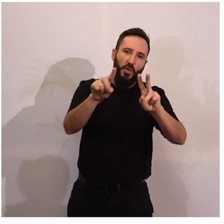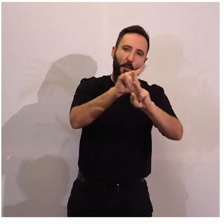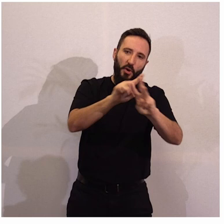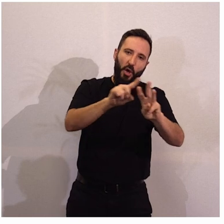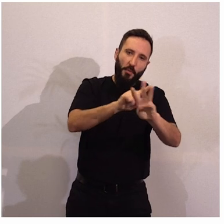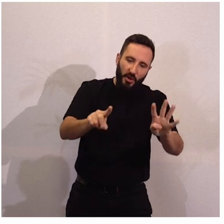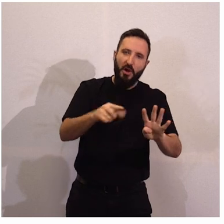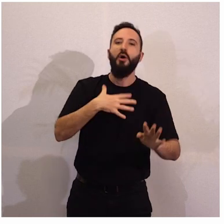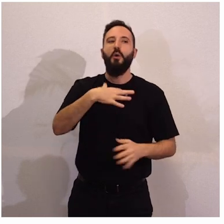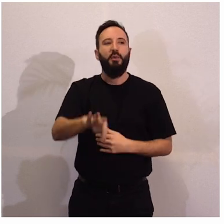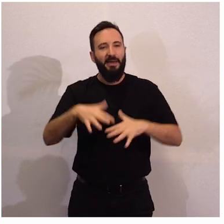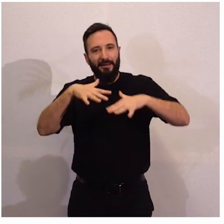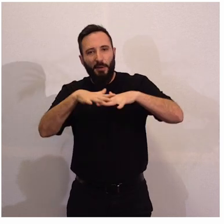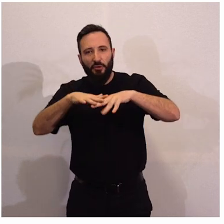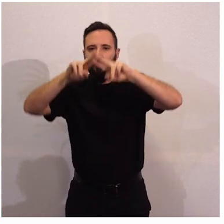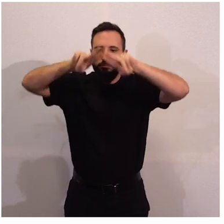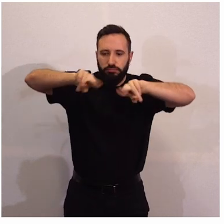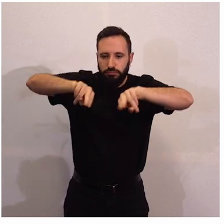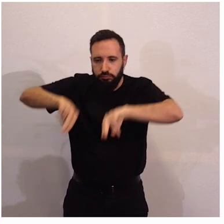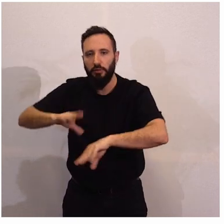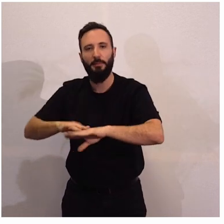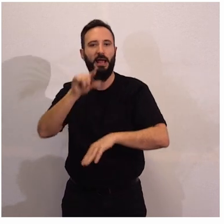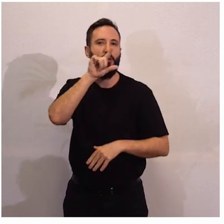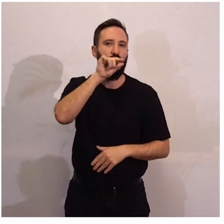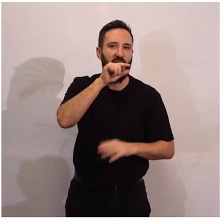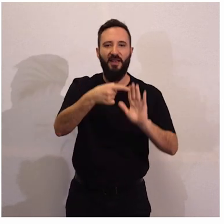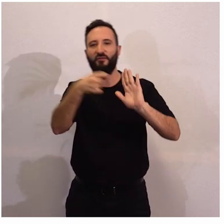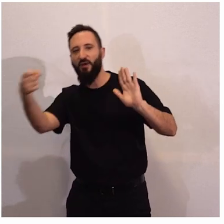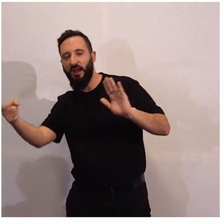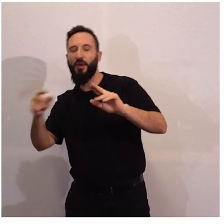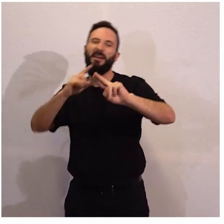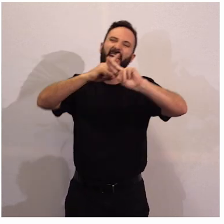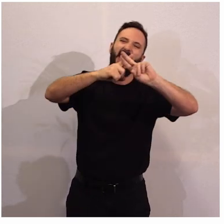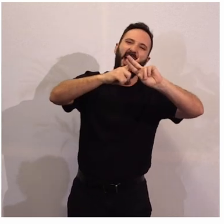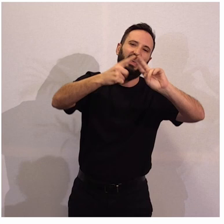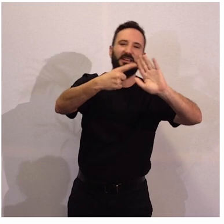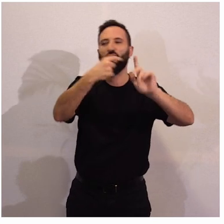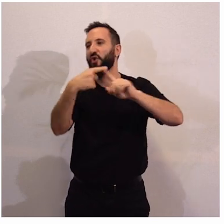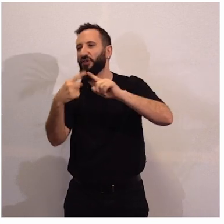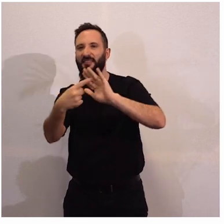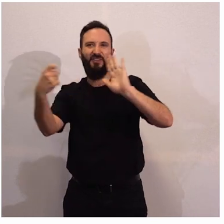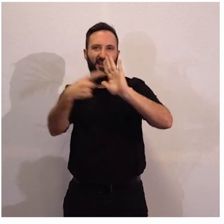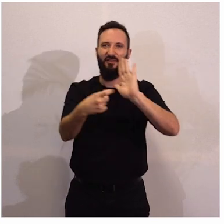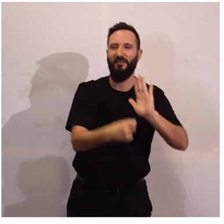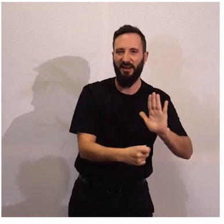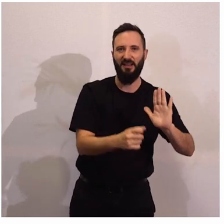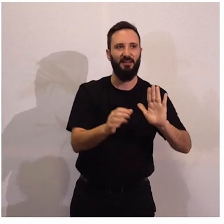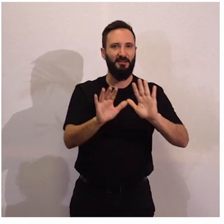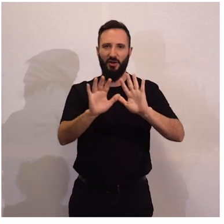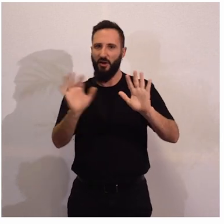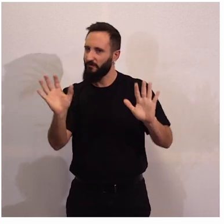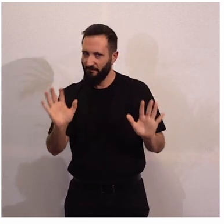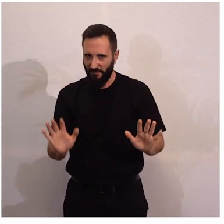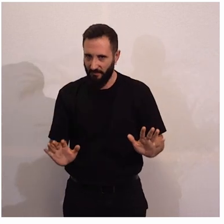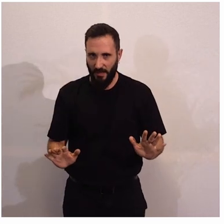hacerse vetos en las redes para que Twitter quite no sé qué mensaje o no deje enseñar no sé